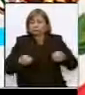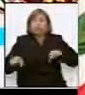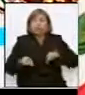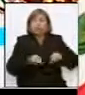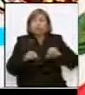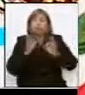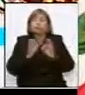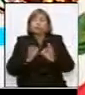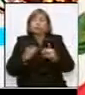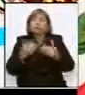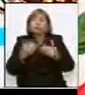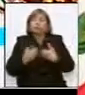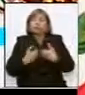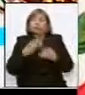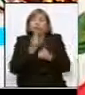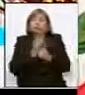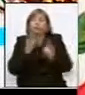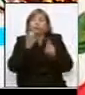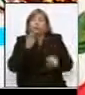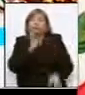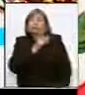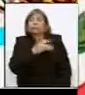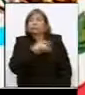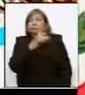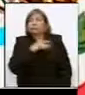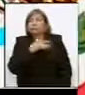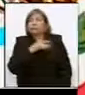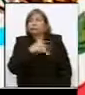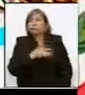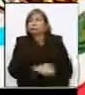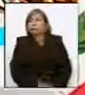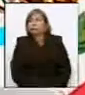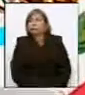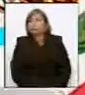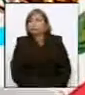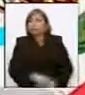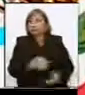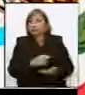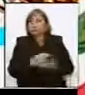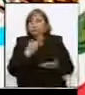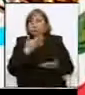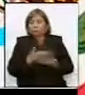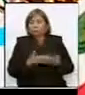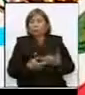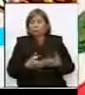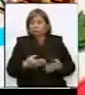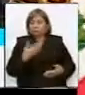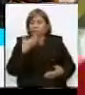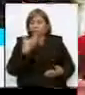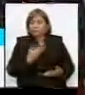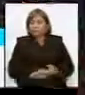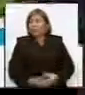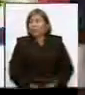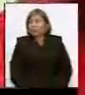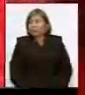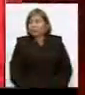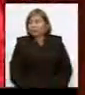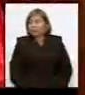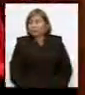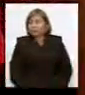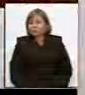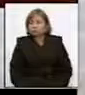de acuerdo a lo que le dictamine su conciencia por el bien del país. Muchas gracias.